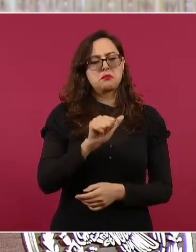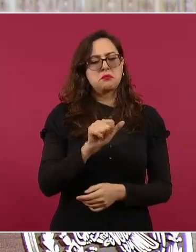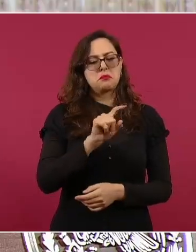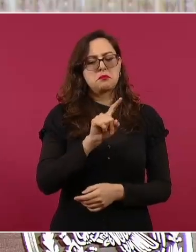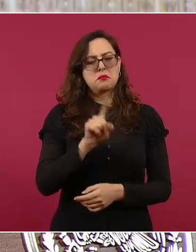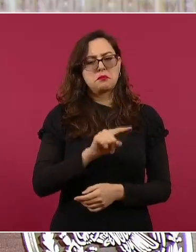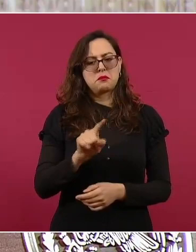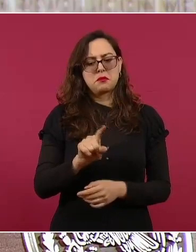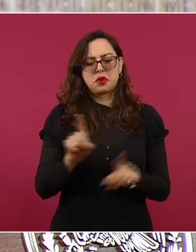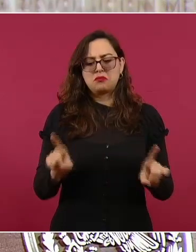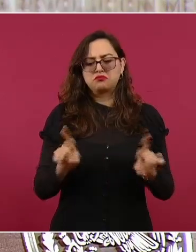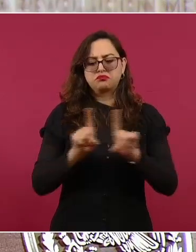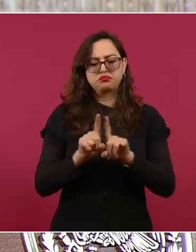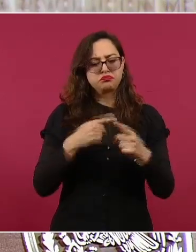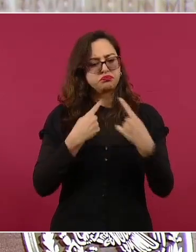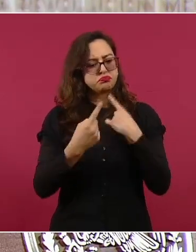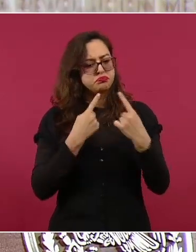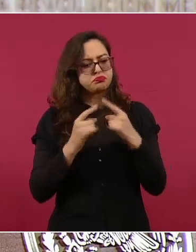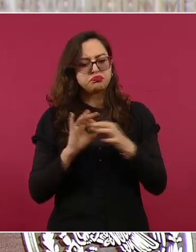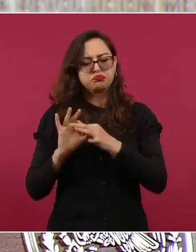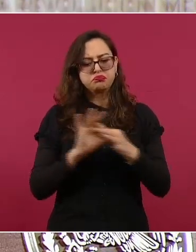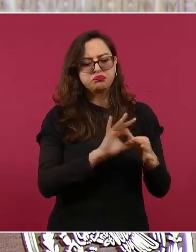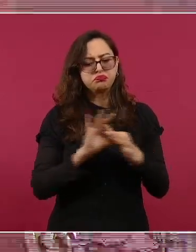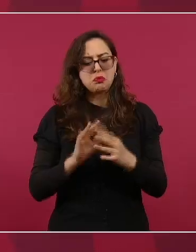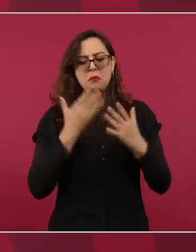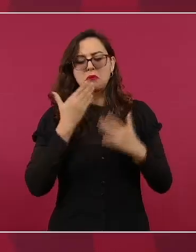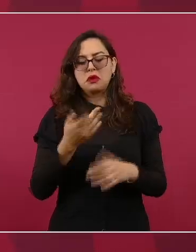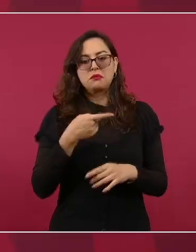se atravesó una cucaracha.